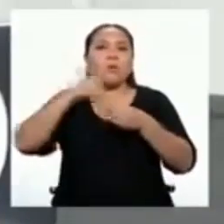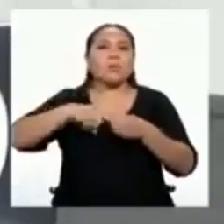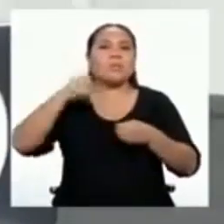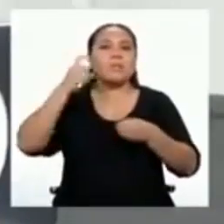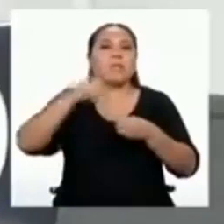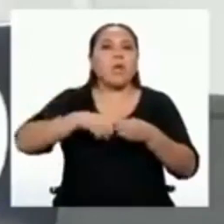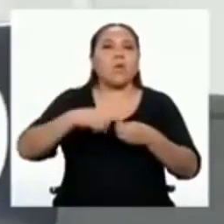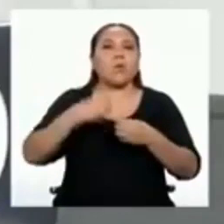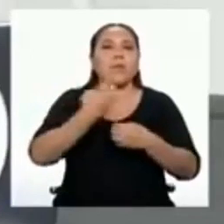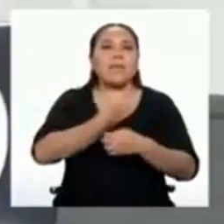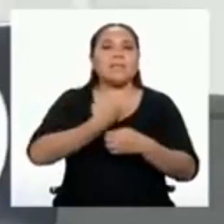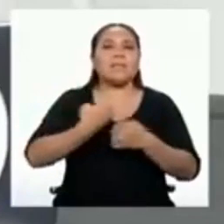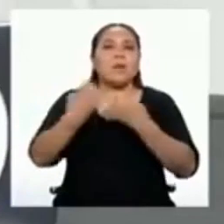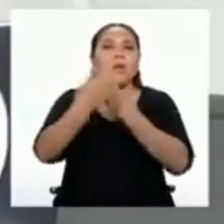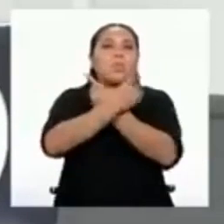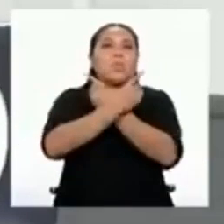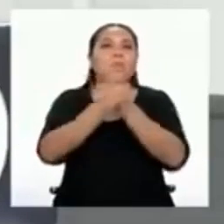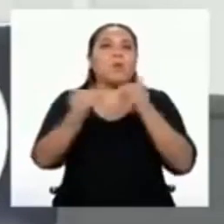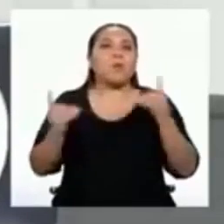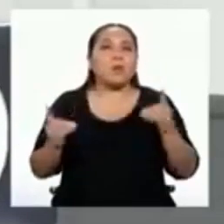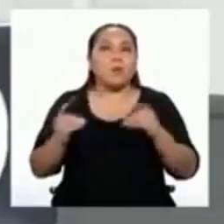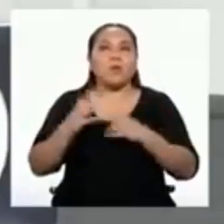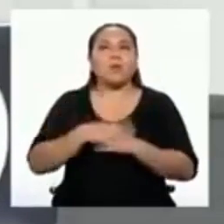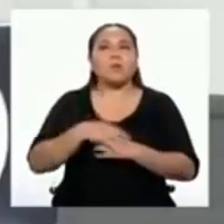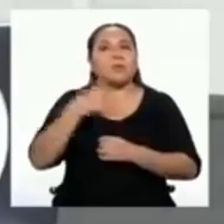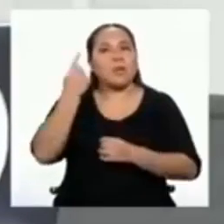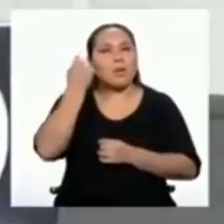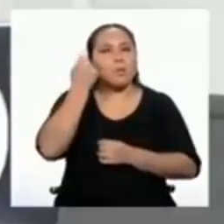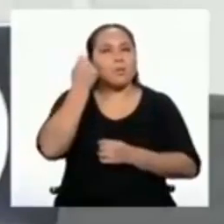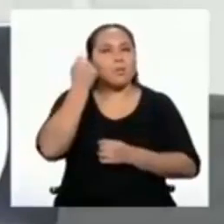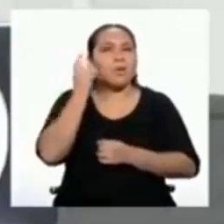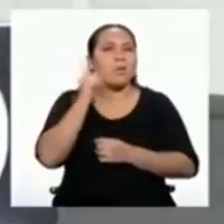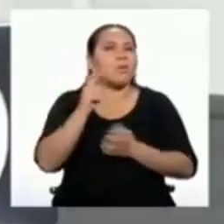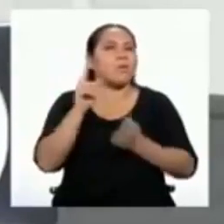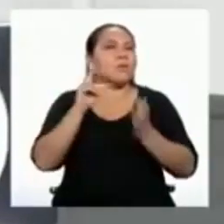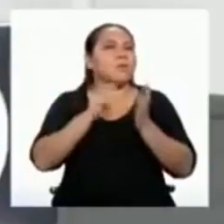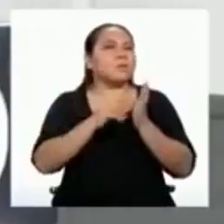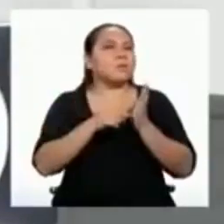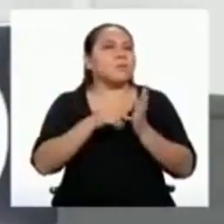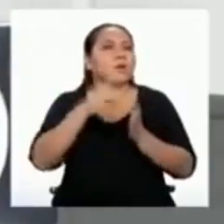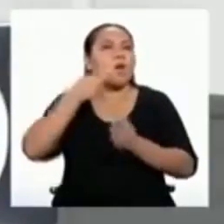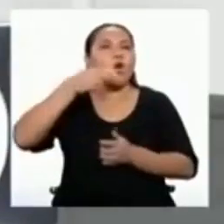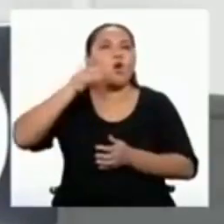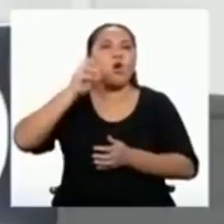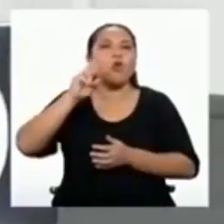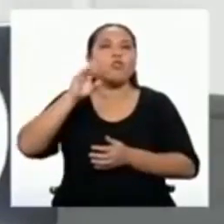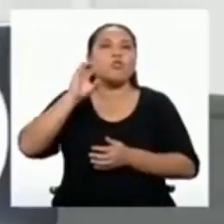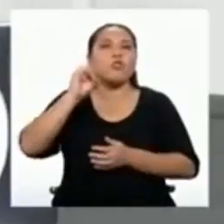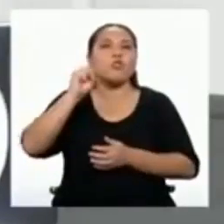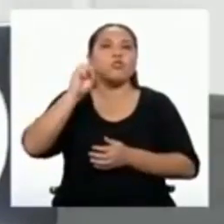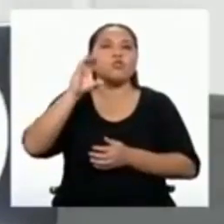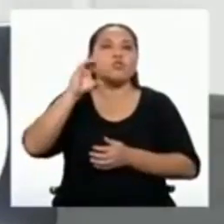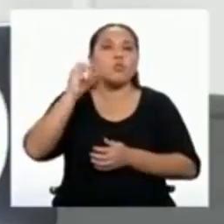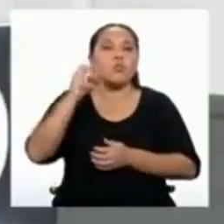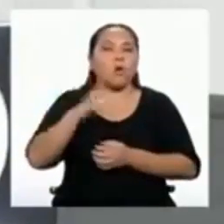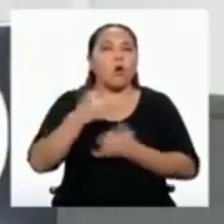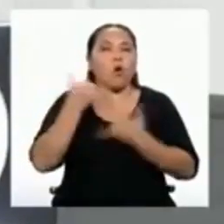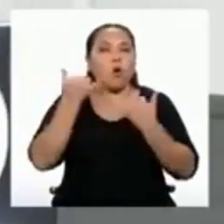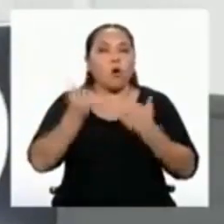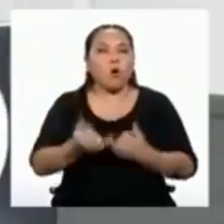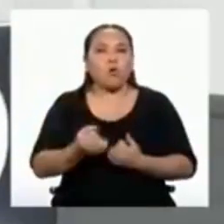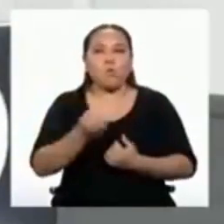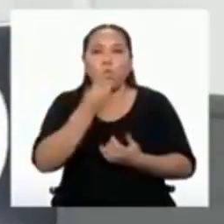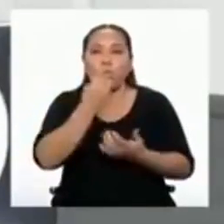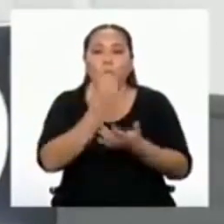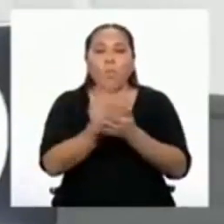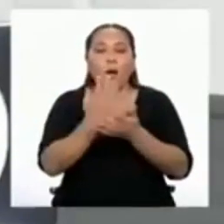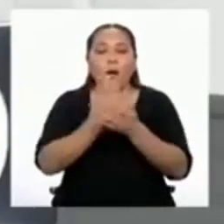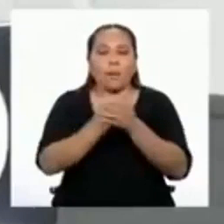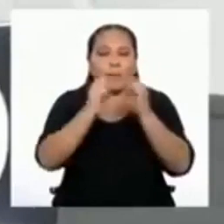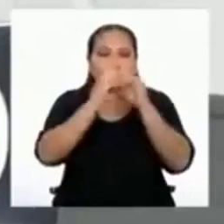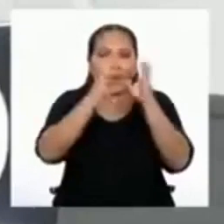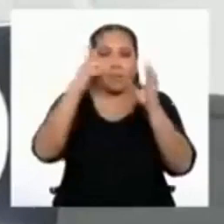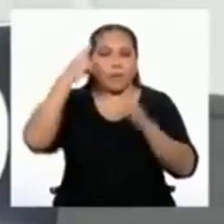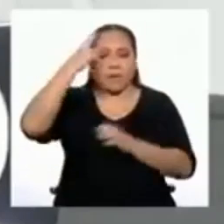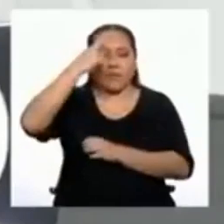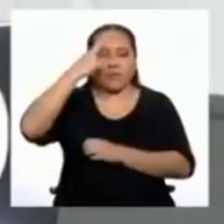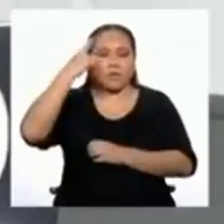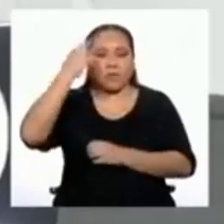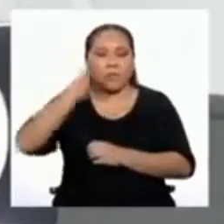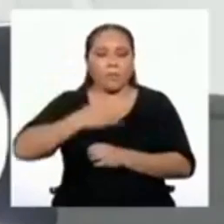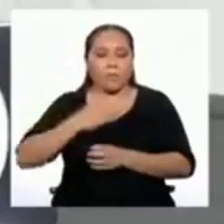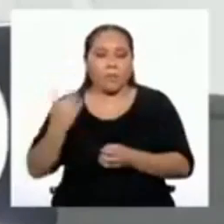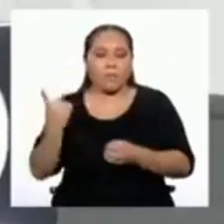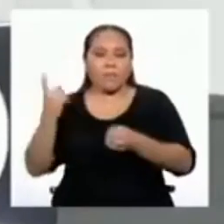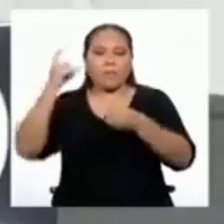Estado democrático. Ya entiendo lo que mi horóscopo me quiso decir con que hoy es un buen día para reflexionar sobre mi participación